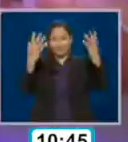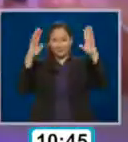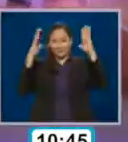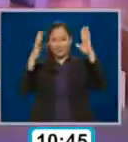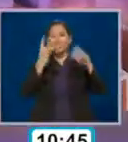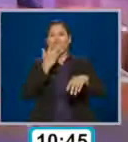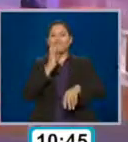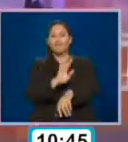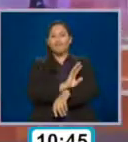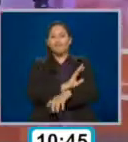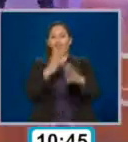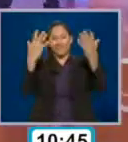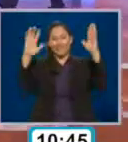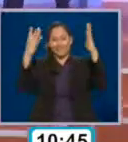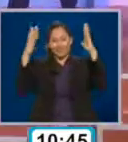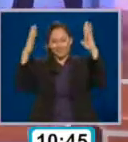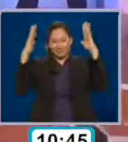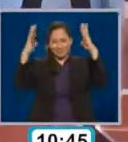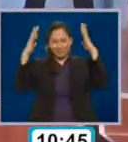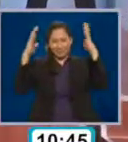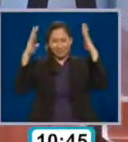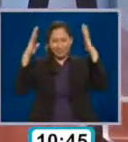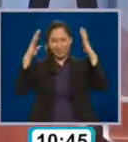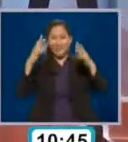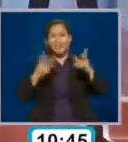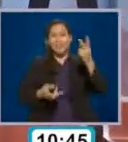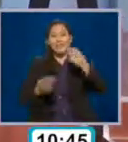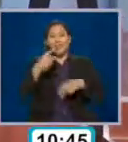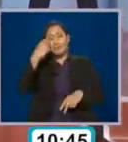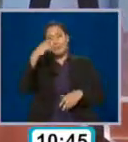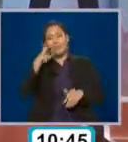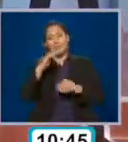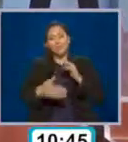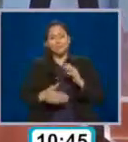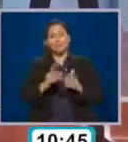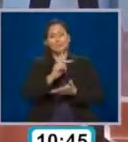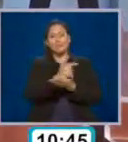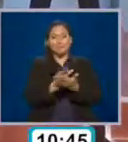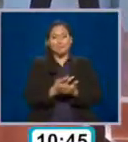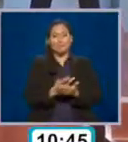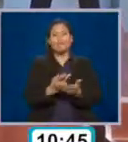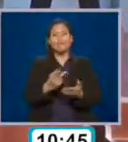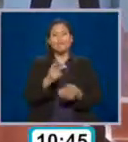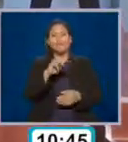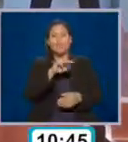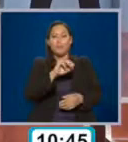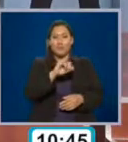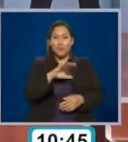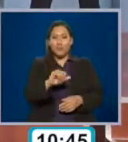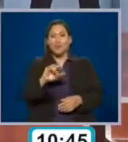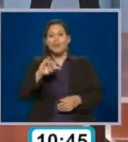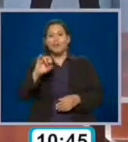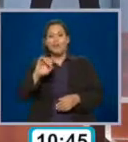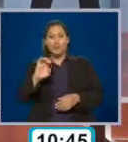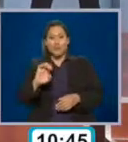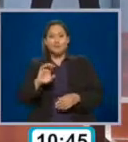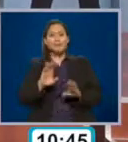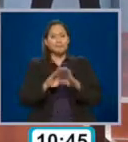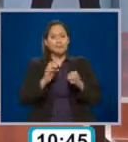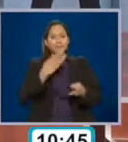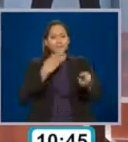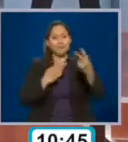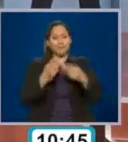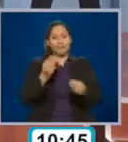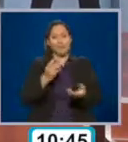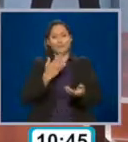¡Aplauso para las iguanas! Que están con nosotros para cerrar el programa. Mónica y Joe, ¿cómo están? Bienvenidas.